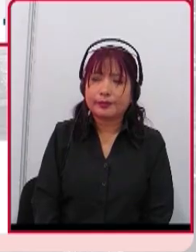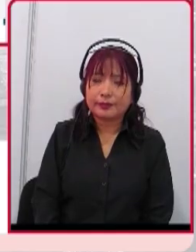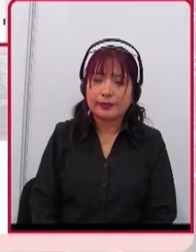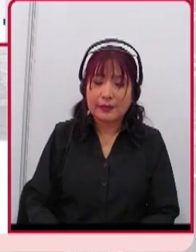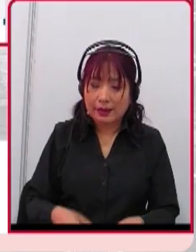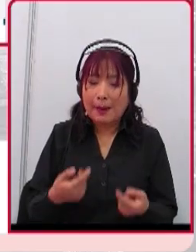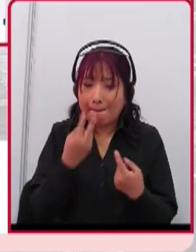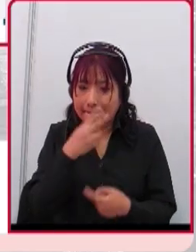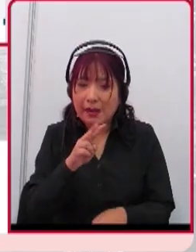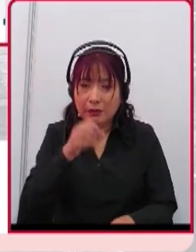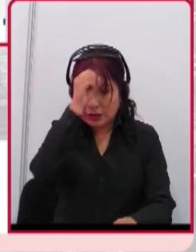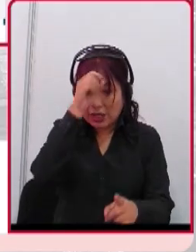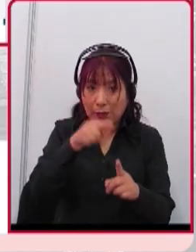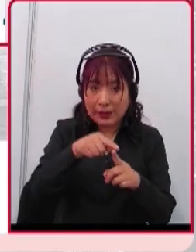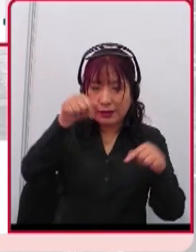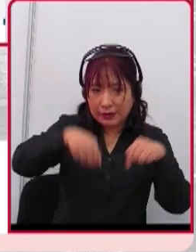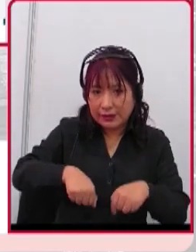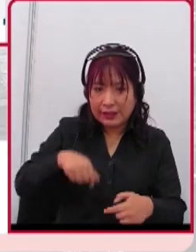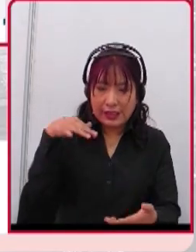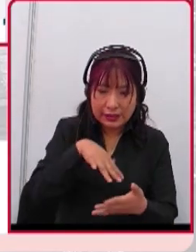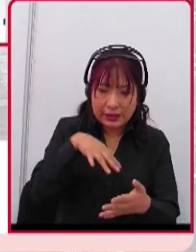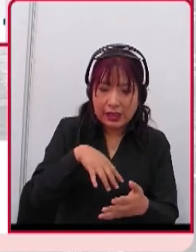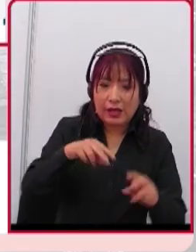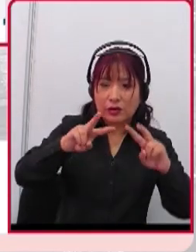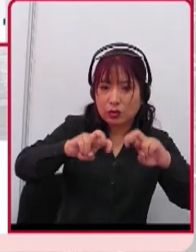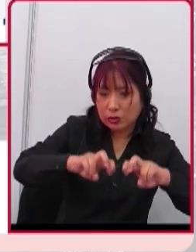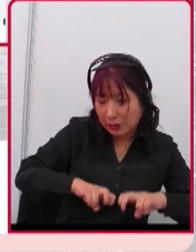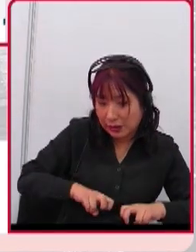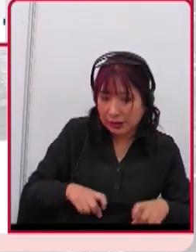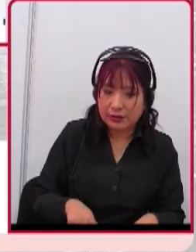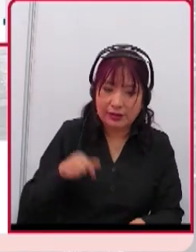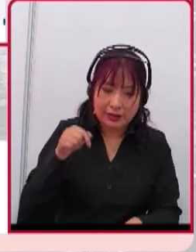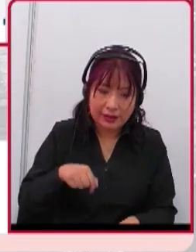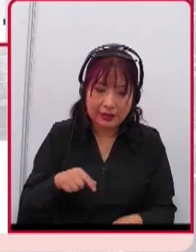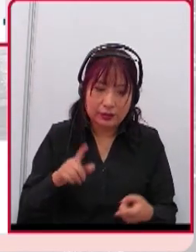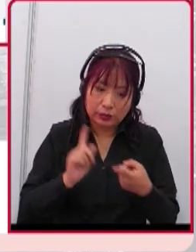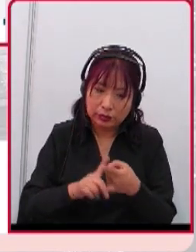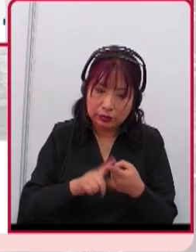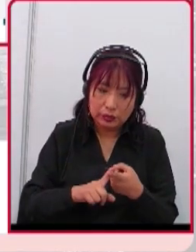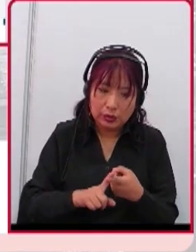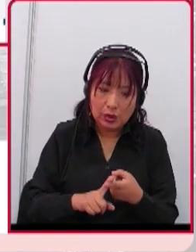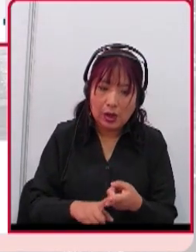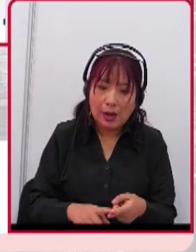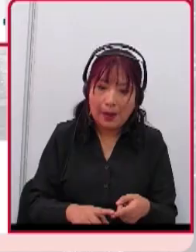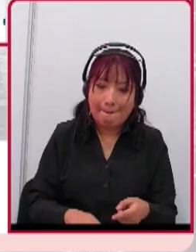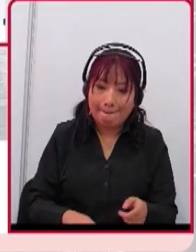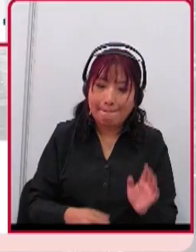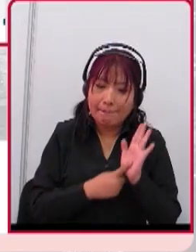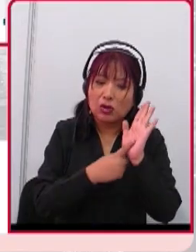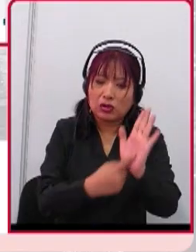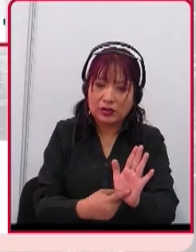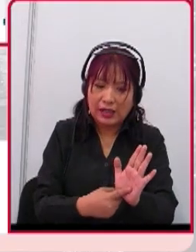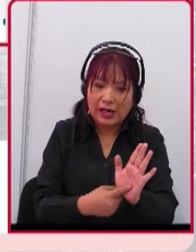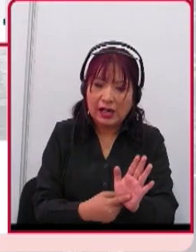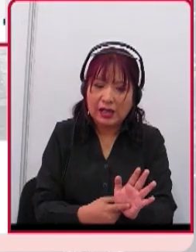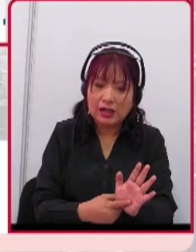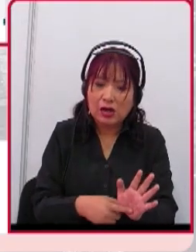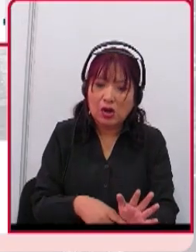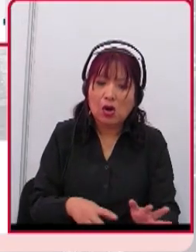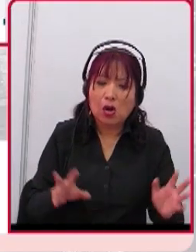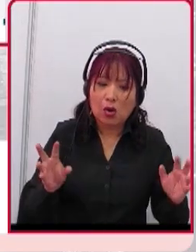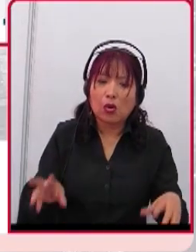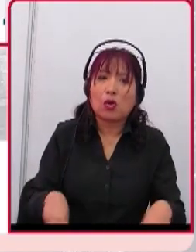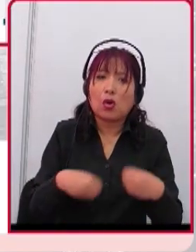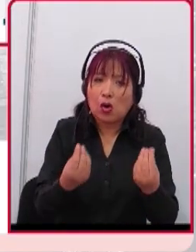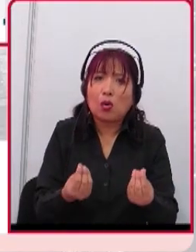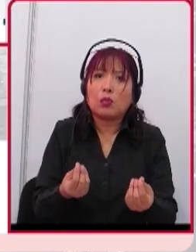Entonces, los objetivos de este estudio es lo siguiente. Queremos justamente visibilizar cuál va a ser el incremento de la producción